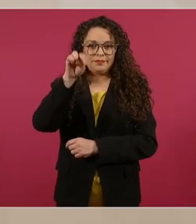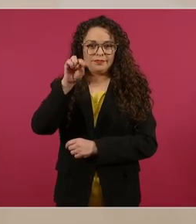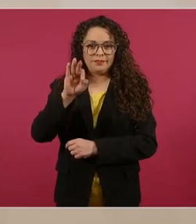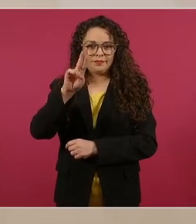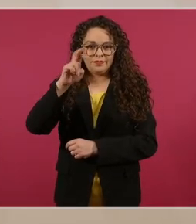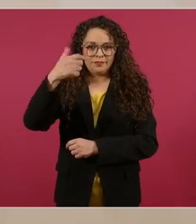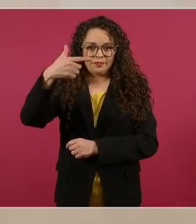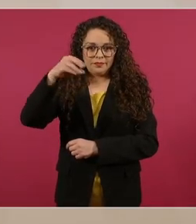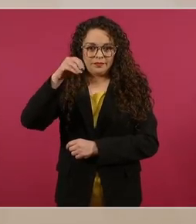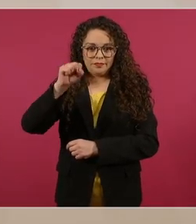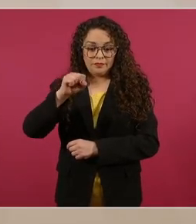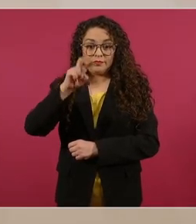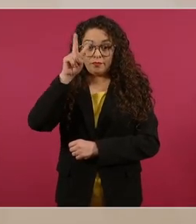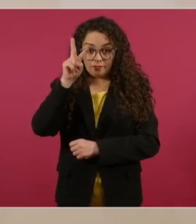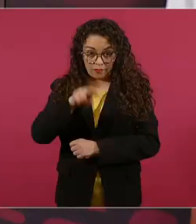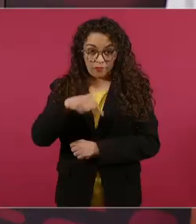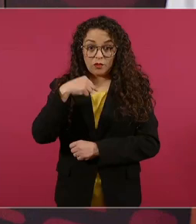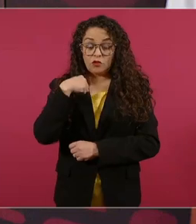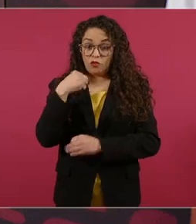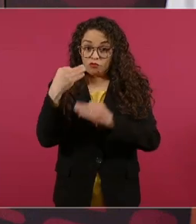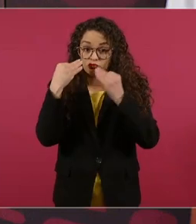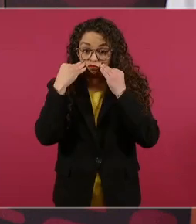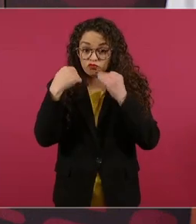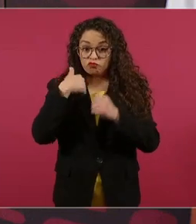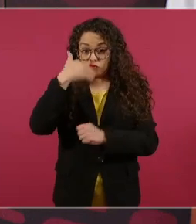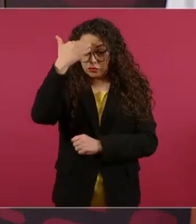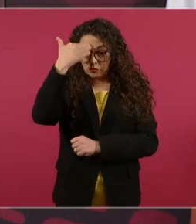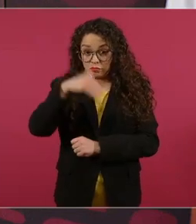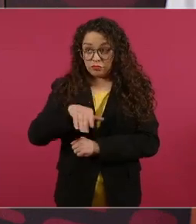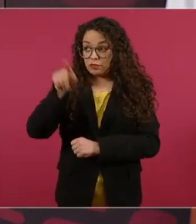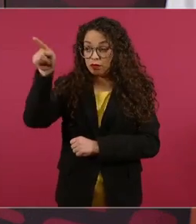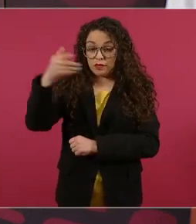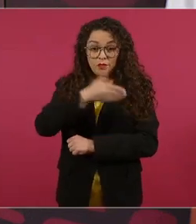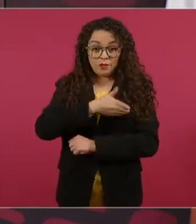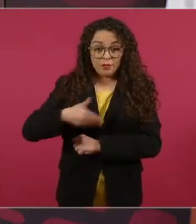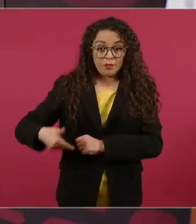me consta que el presidente Trump no tenía conocimiento.